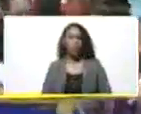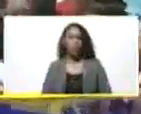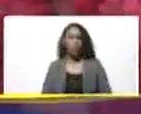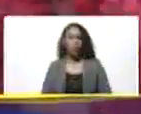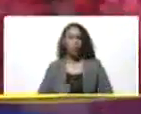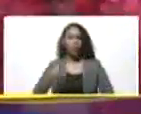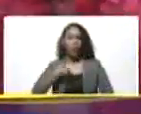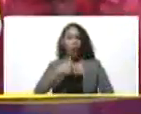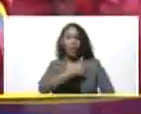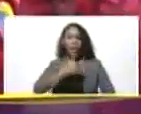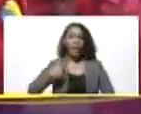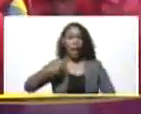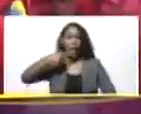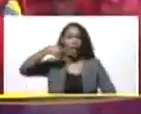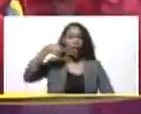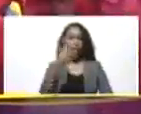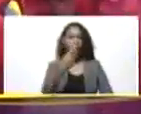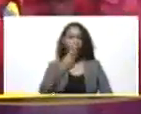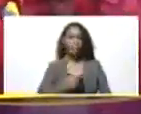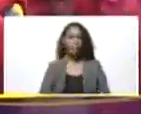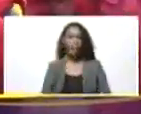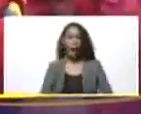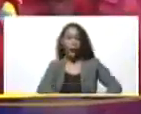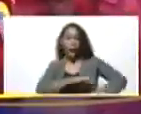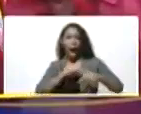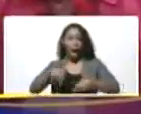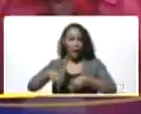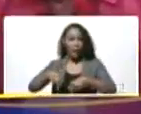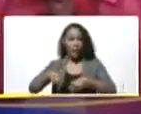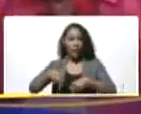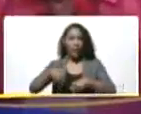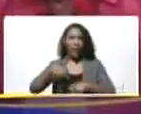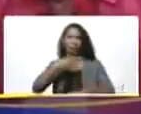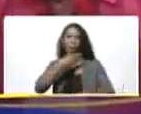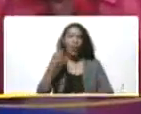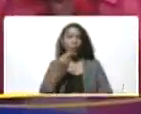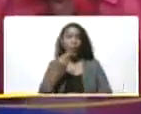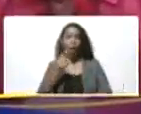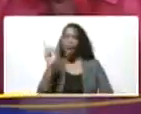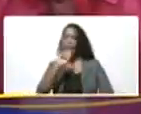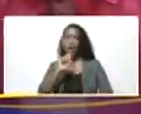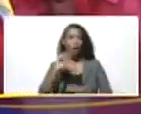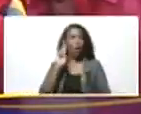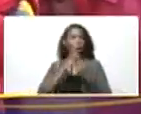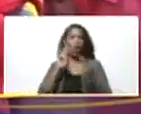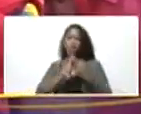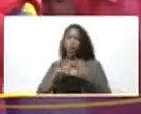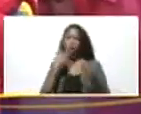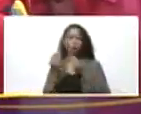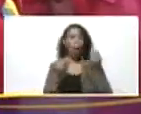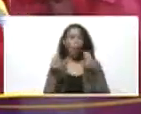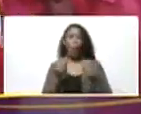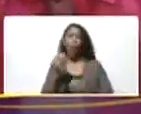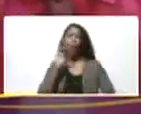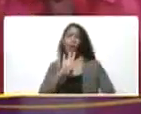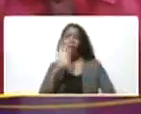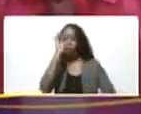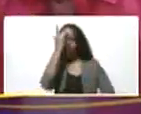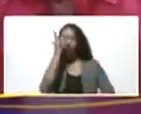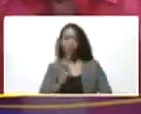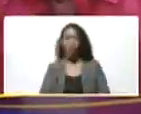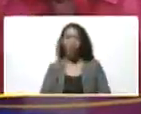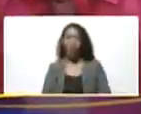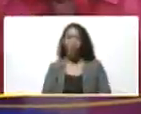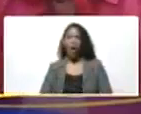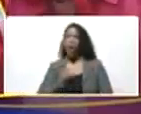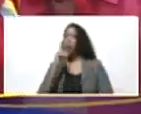Yo quiero decirle a esta juventud que no nos conoció el 4 de febrero, que